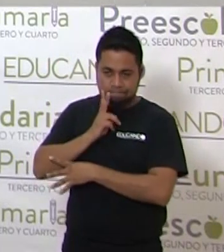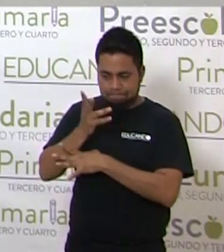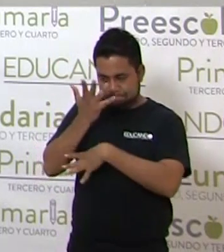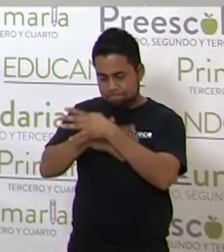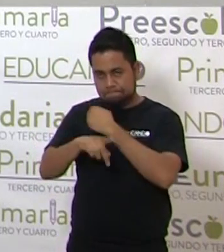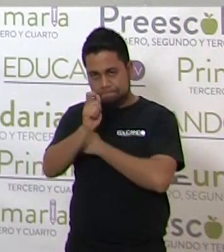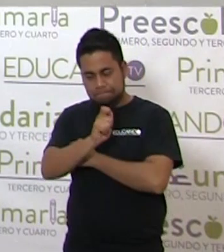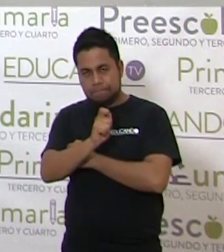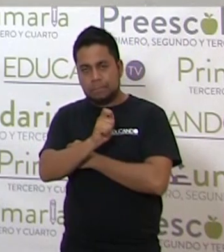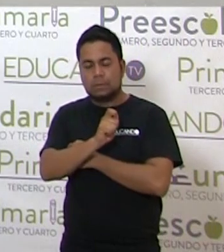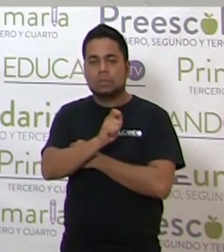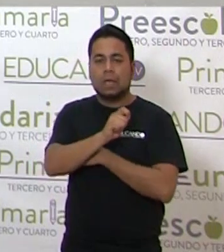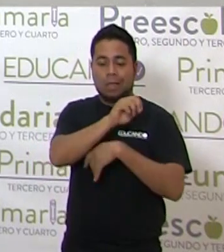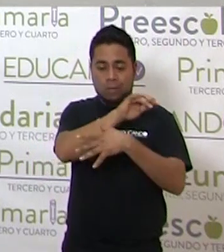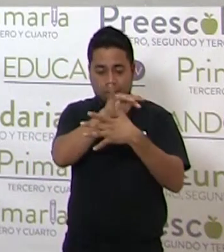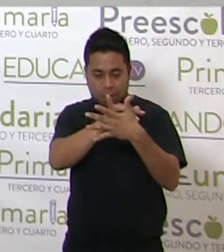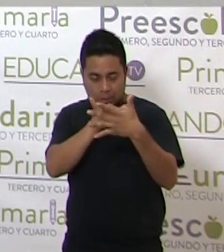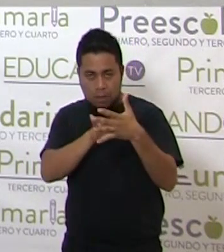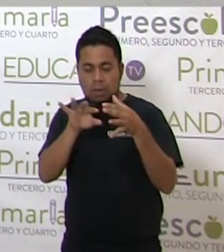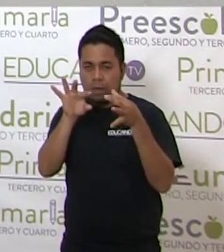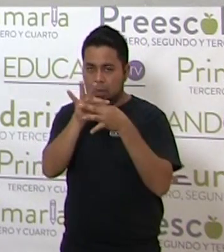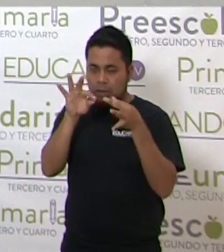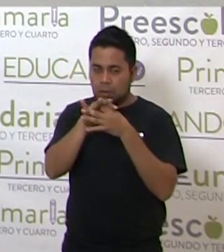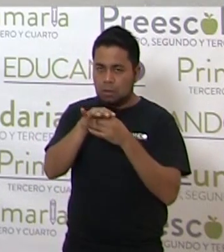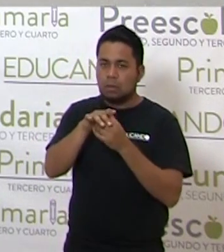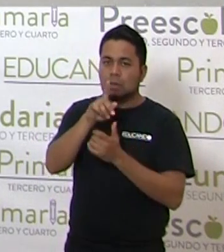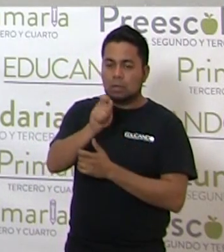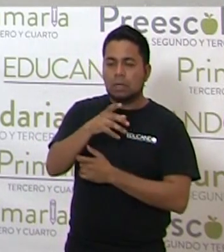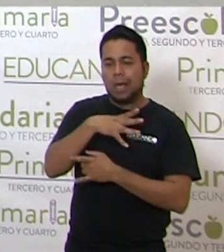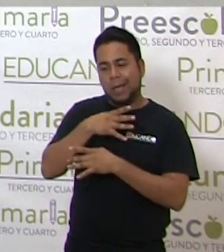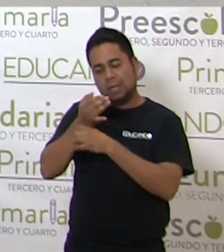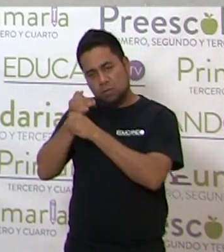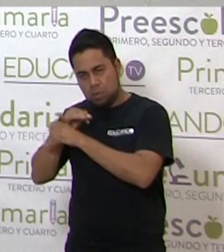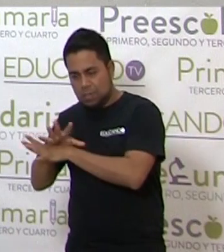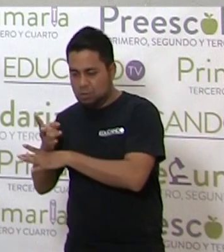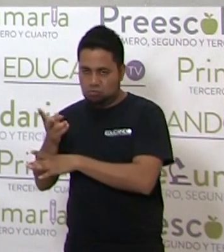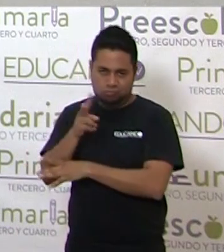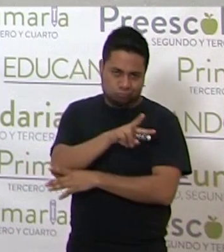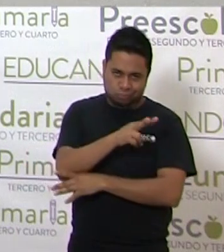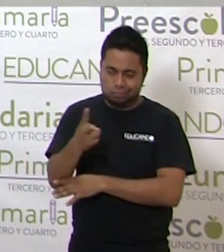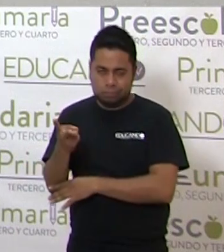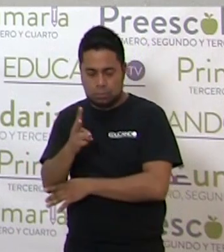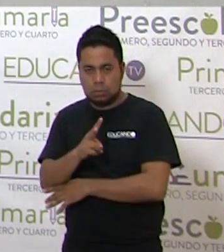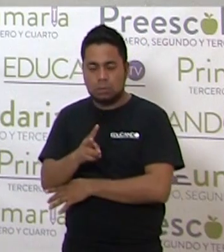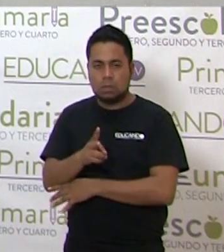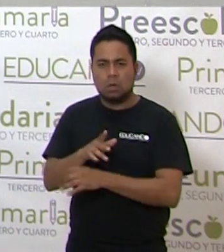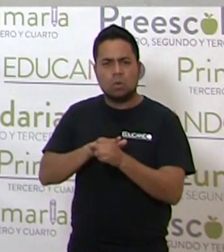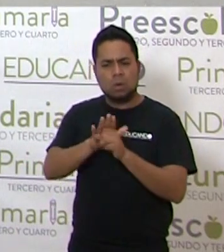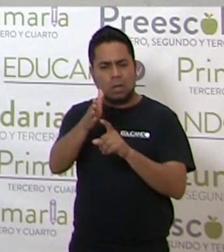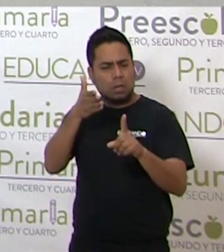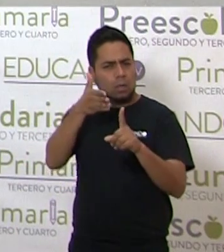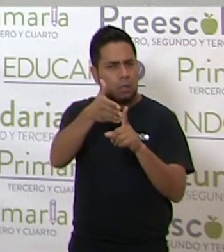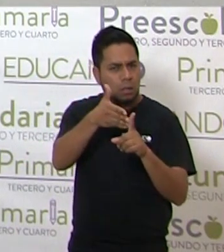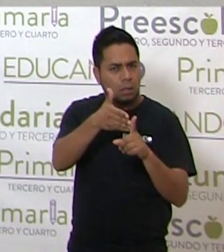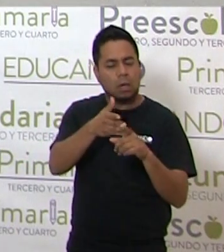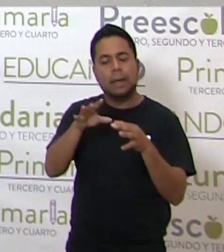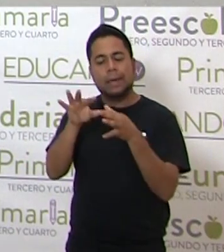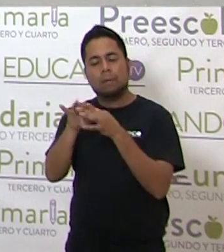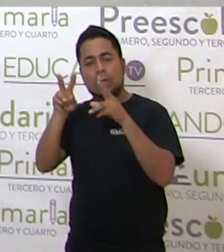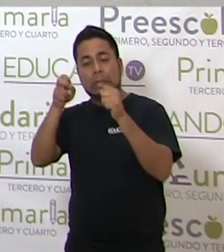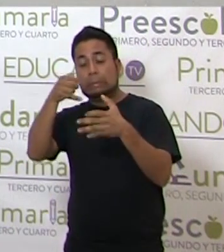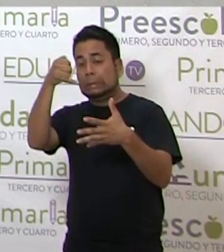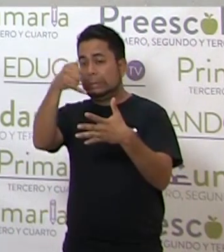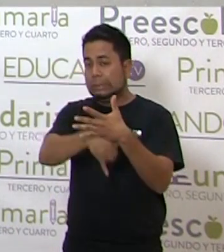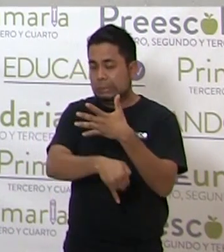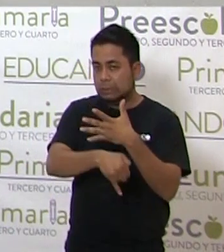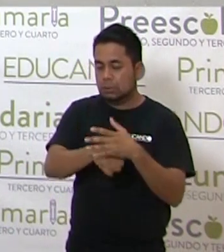así, los textos expositivos son textos informativos. Bueno, ¿cuál es su objetivo? Explicar un tema a